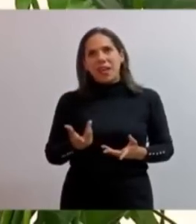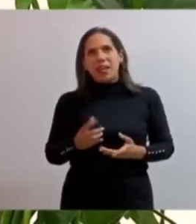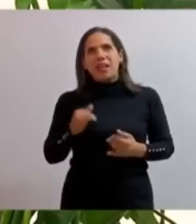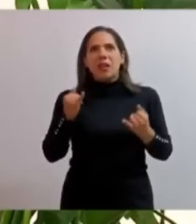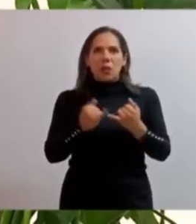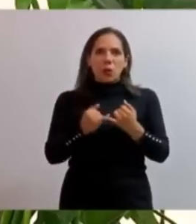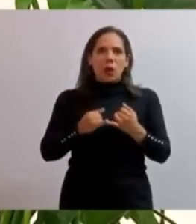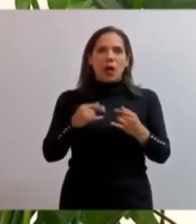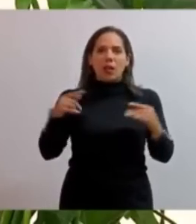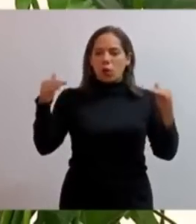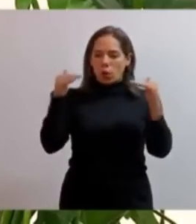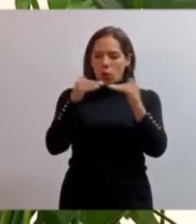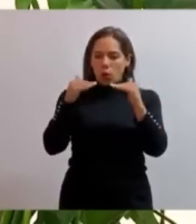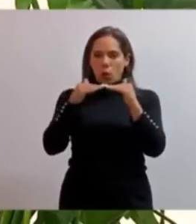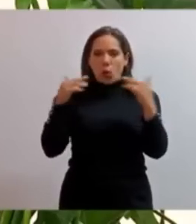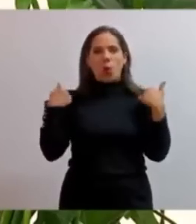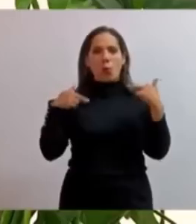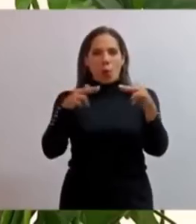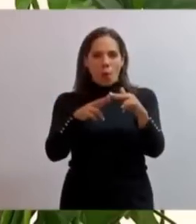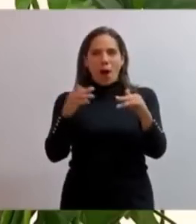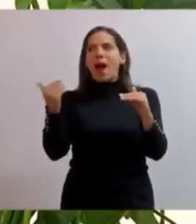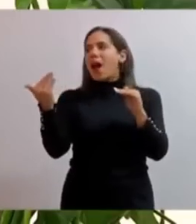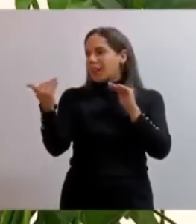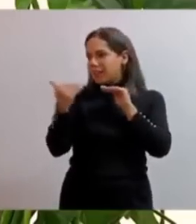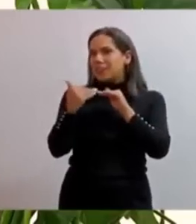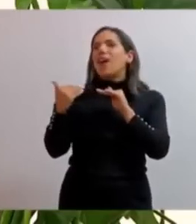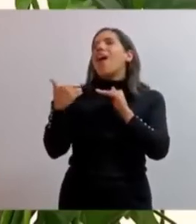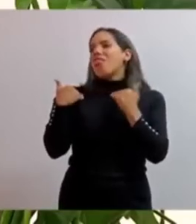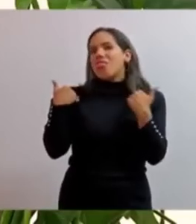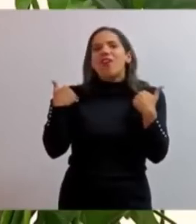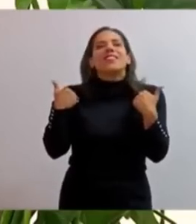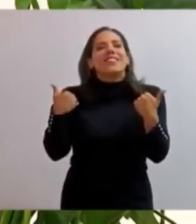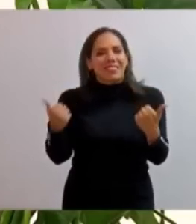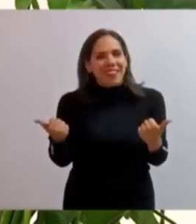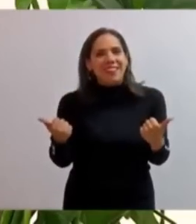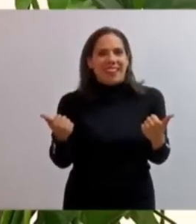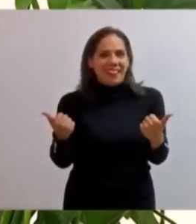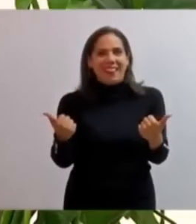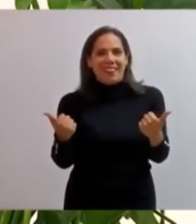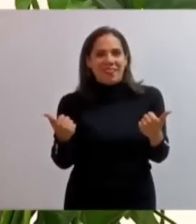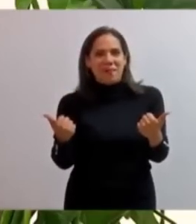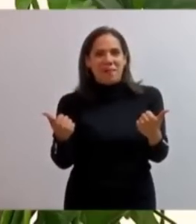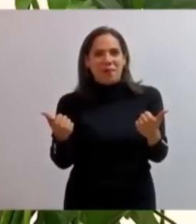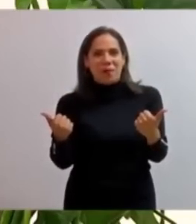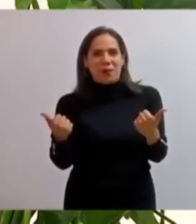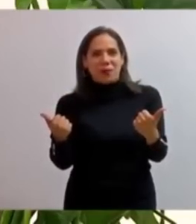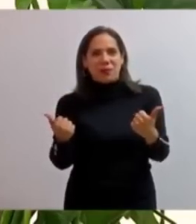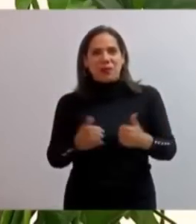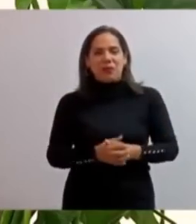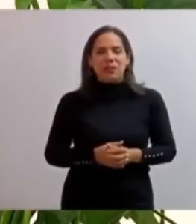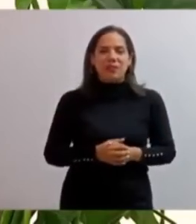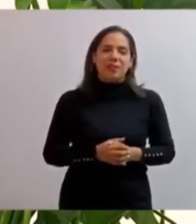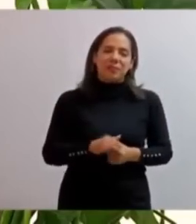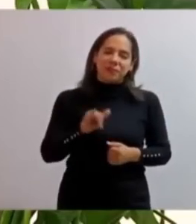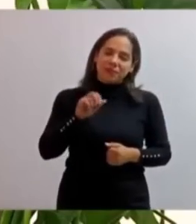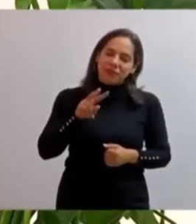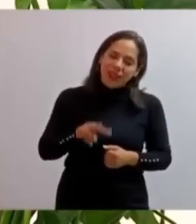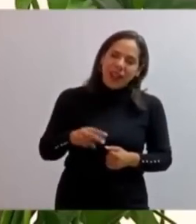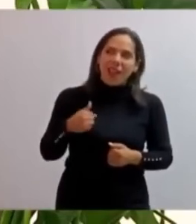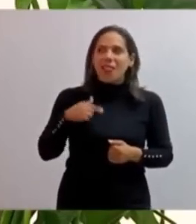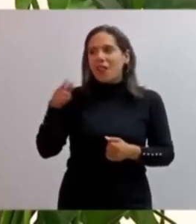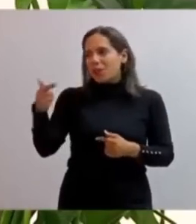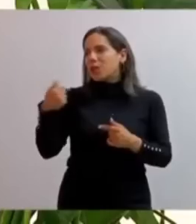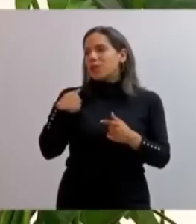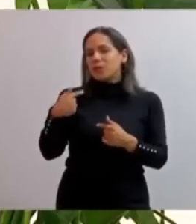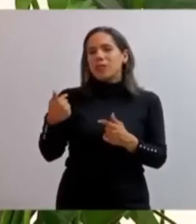formación de pares entre docentes, por las discusiones, por los temas, porque cada uno de alguna manera remitimos